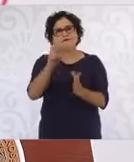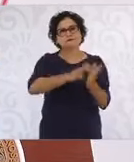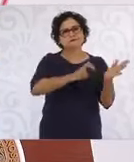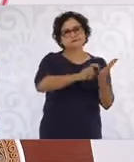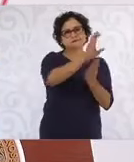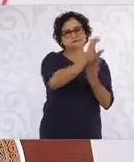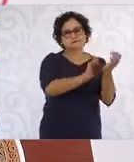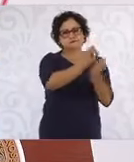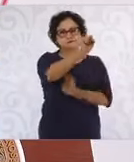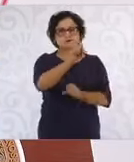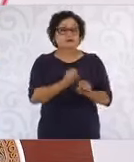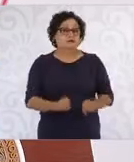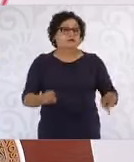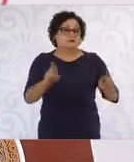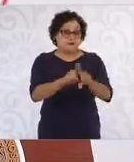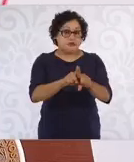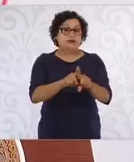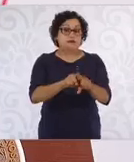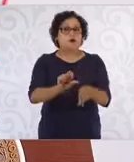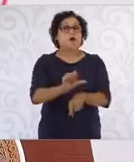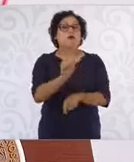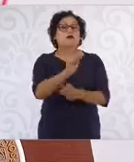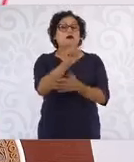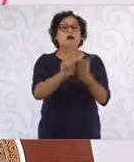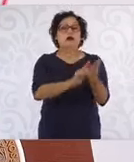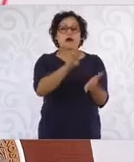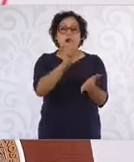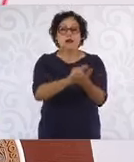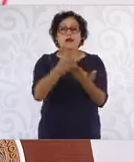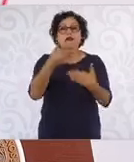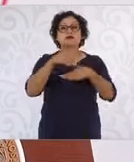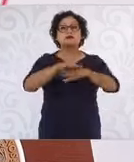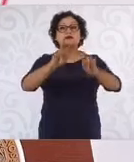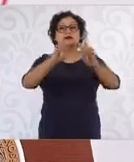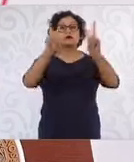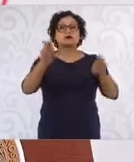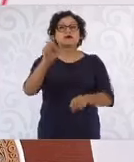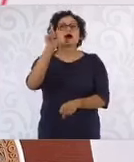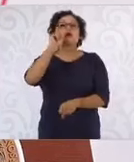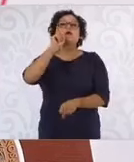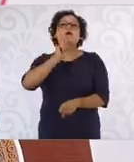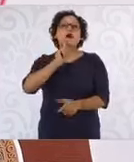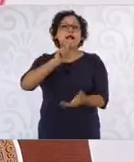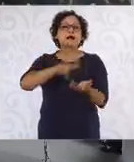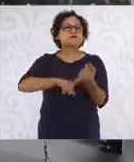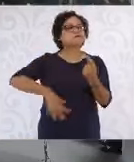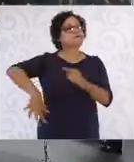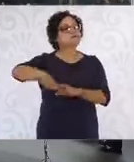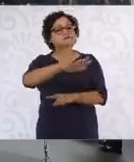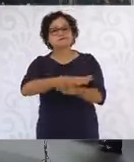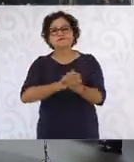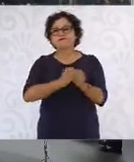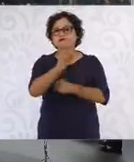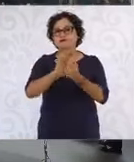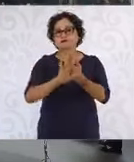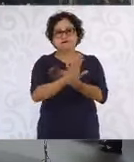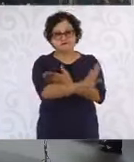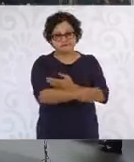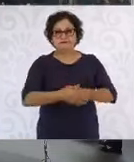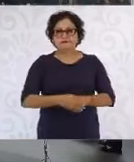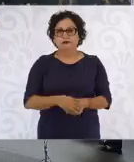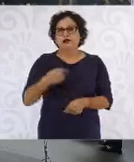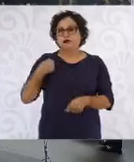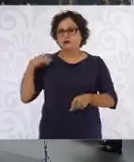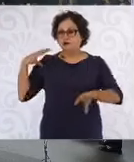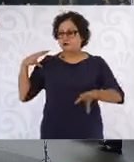de igualdad sustantiva y combate a las violencias hacia las mujeres. Entonces, les traje un resumen